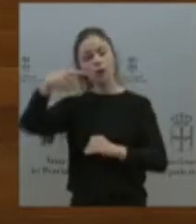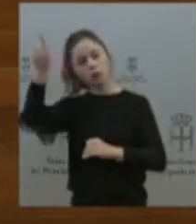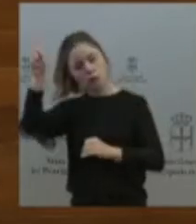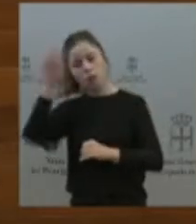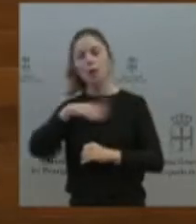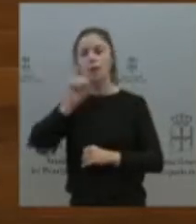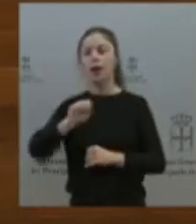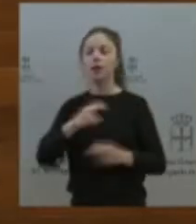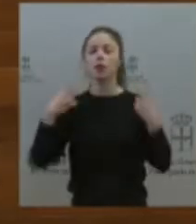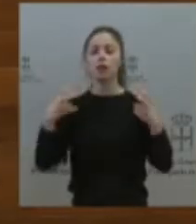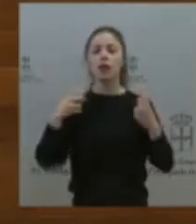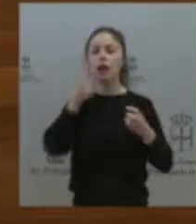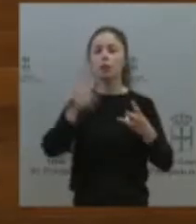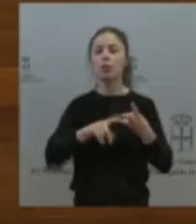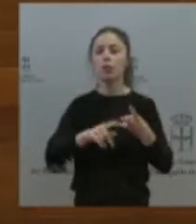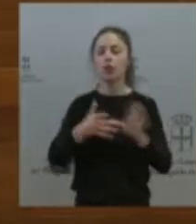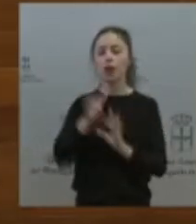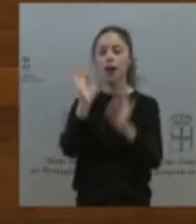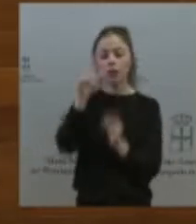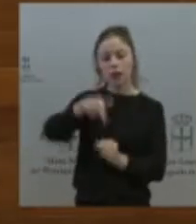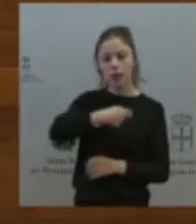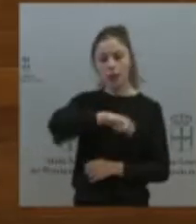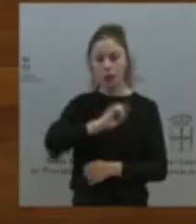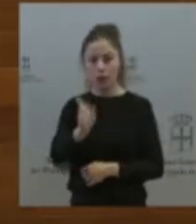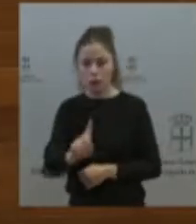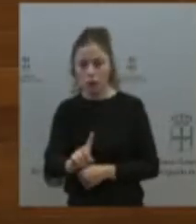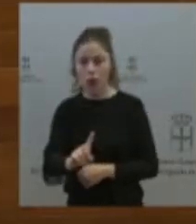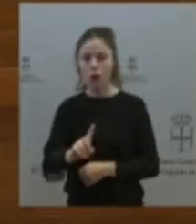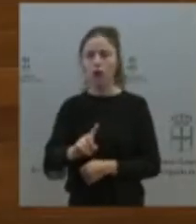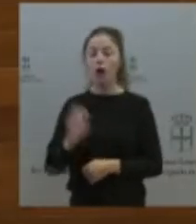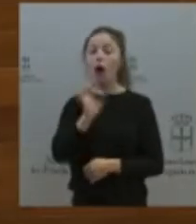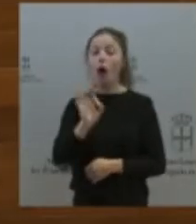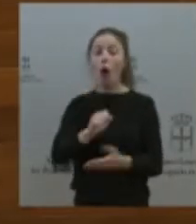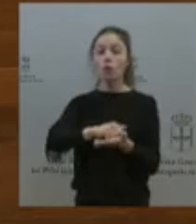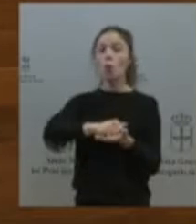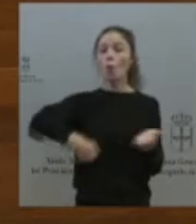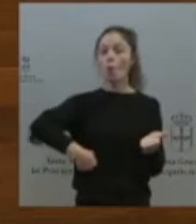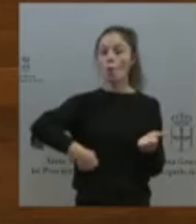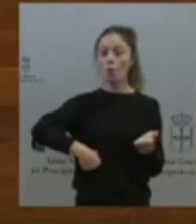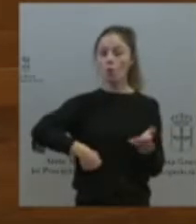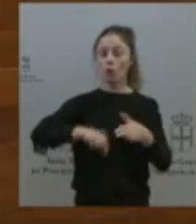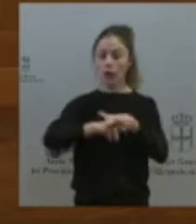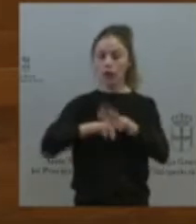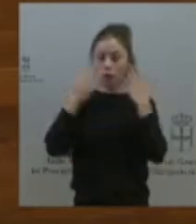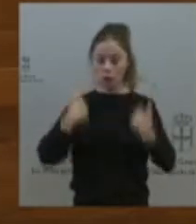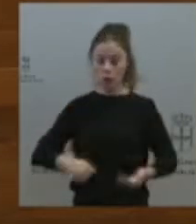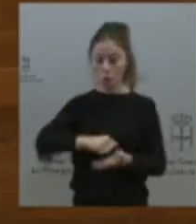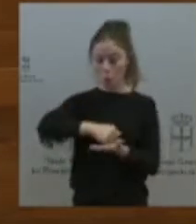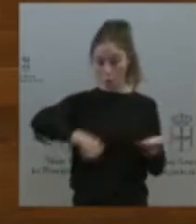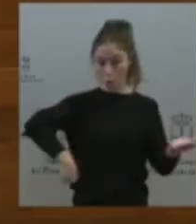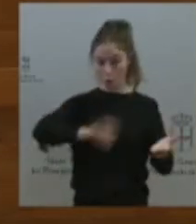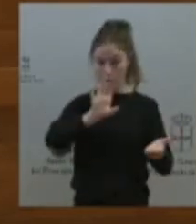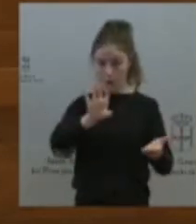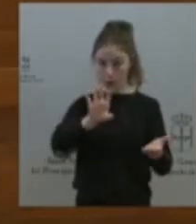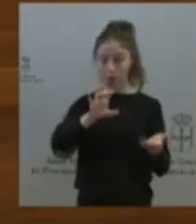tributando en España, y o actuamos ahí, o se vacían de recursos los estados. Y si se vacían los recursos del Estado, por lo tanto, lo que sucede es